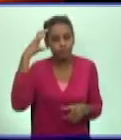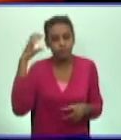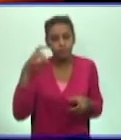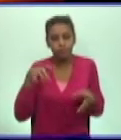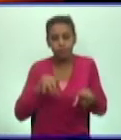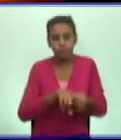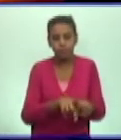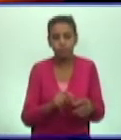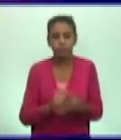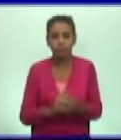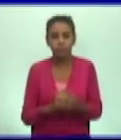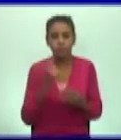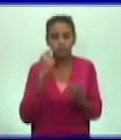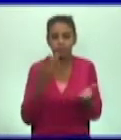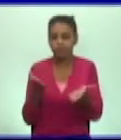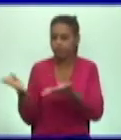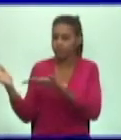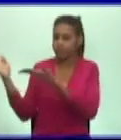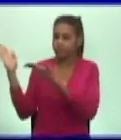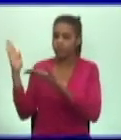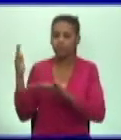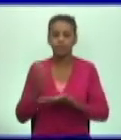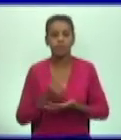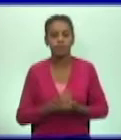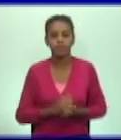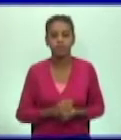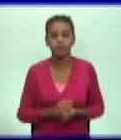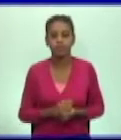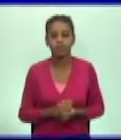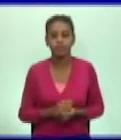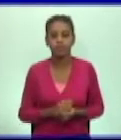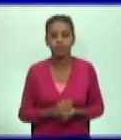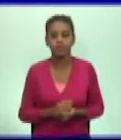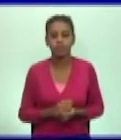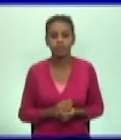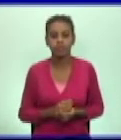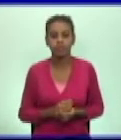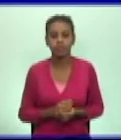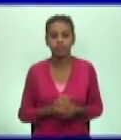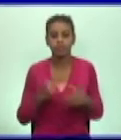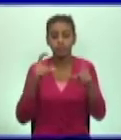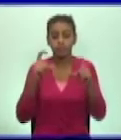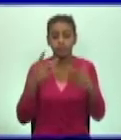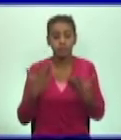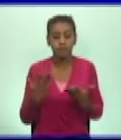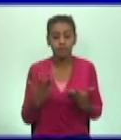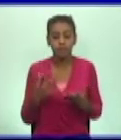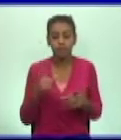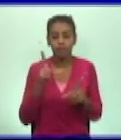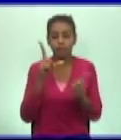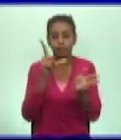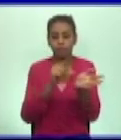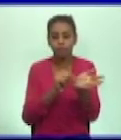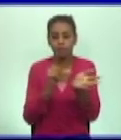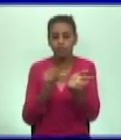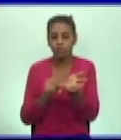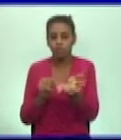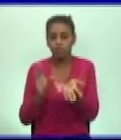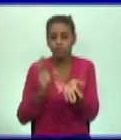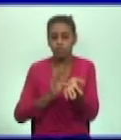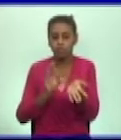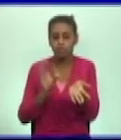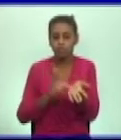que veamos la siguiente lámina. Fíjense que estos elementos que ustedes ven en pantalla, es importante que ustedes lo vayan resumiendo del libro de texto y que